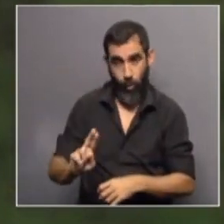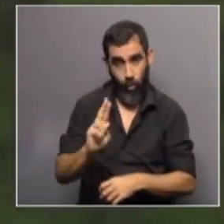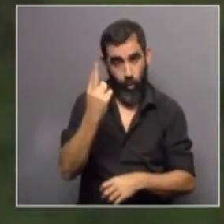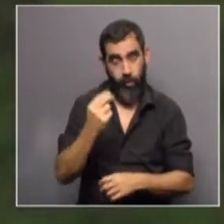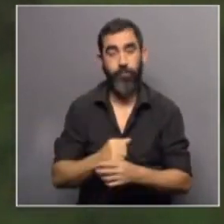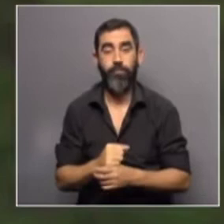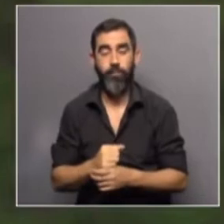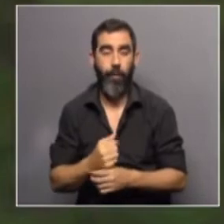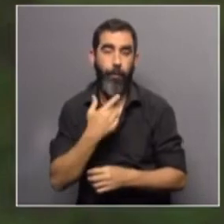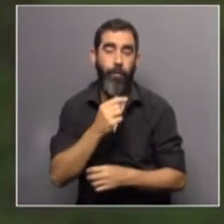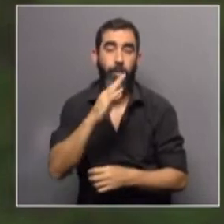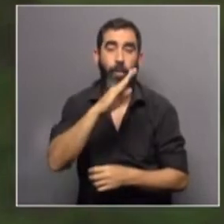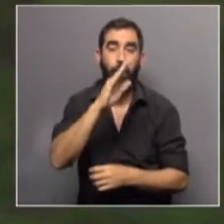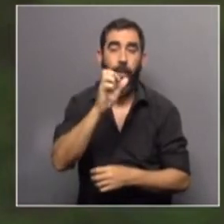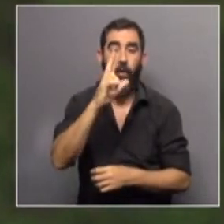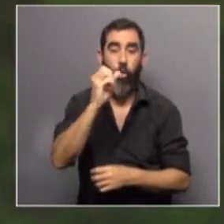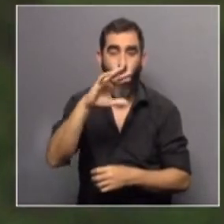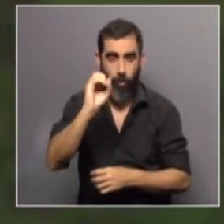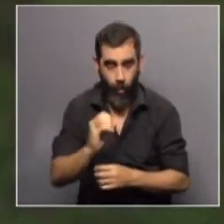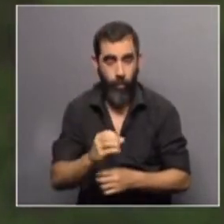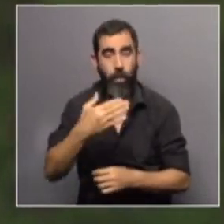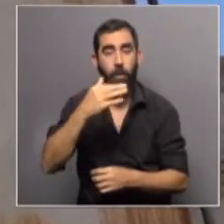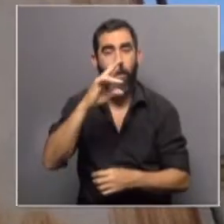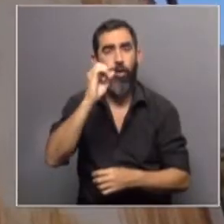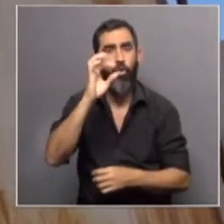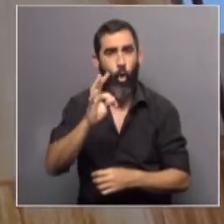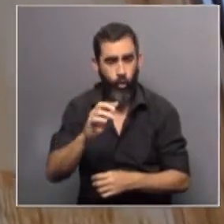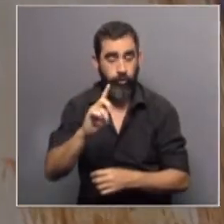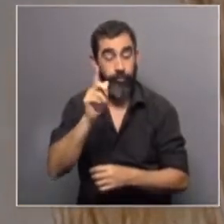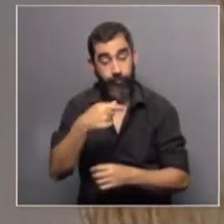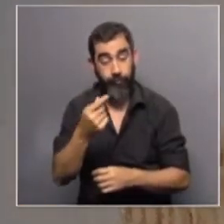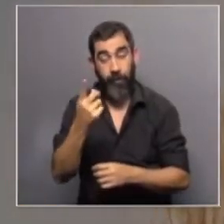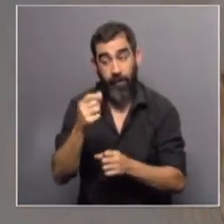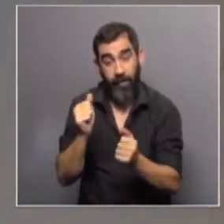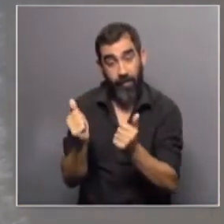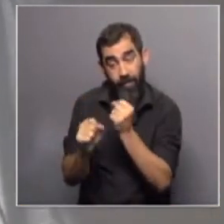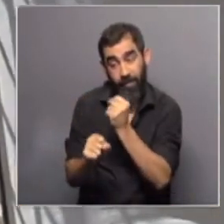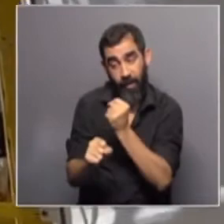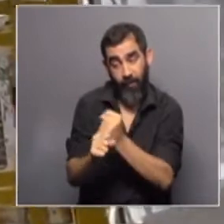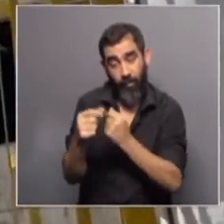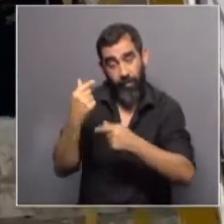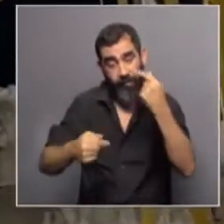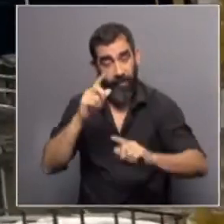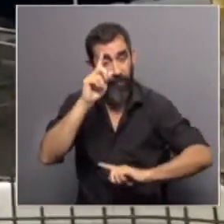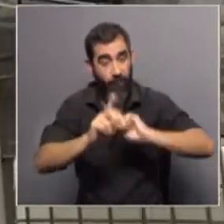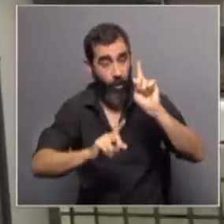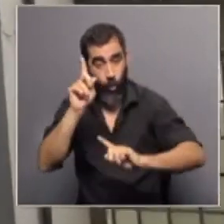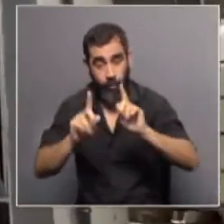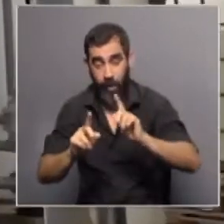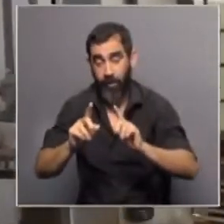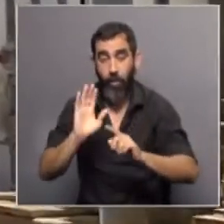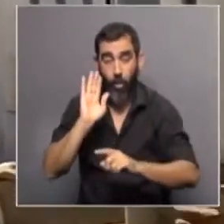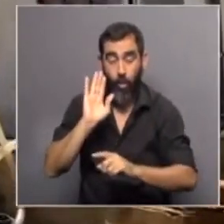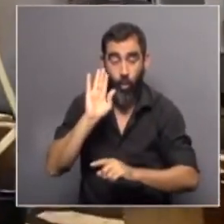como Carlos Perdomo, como Briot. Y el hecho de estar trabajando con varias facultades de la